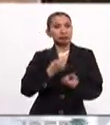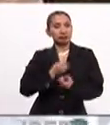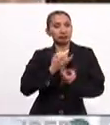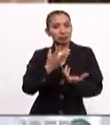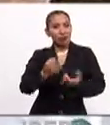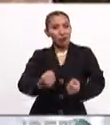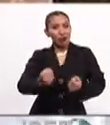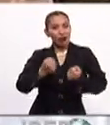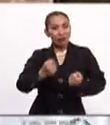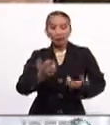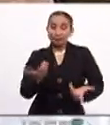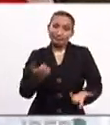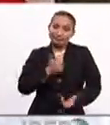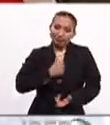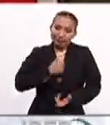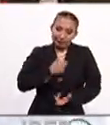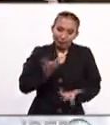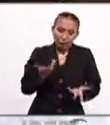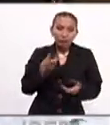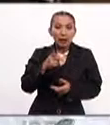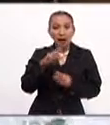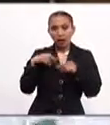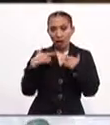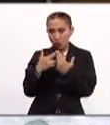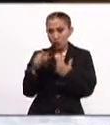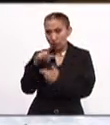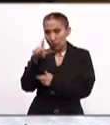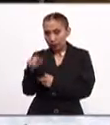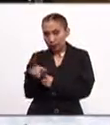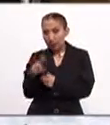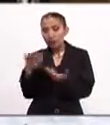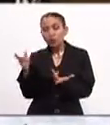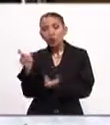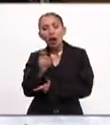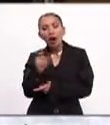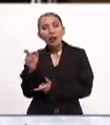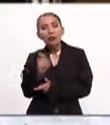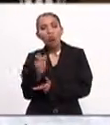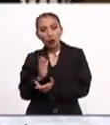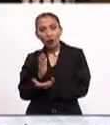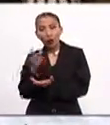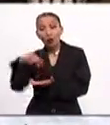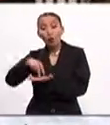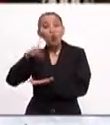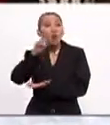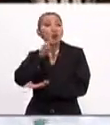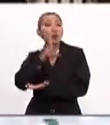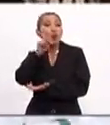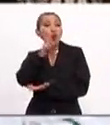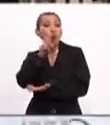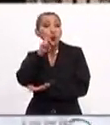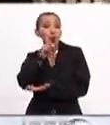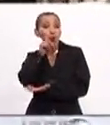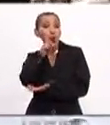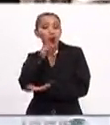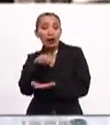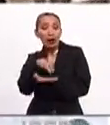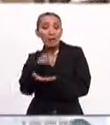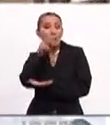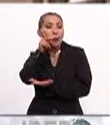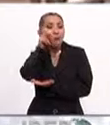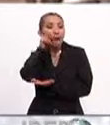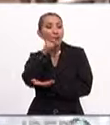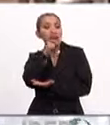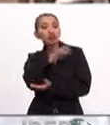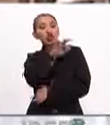expresión, digamos, desafortunada. Pero en la reunión, cuando intervino una mujer, el Papa